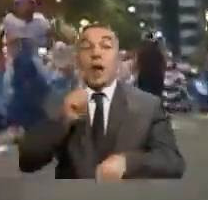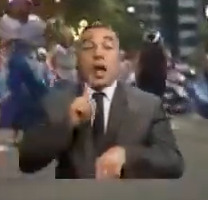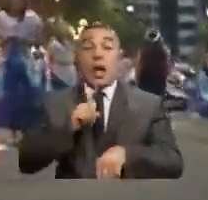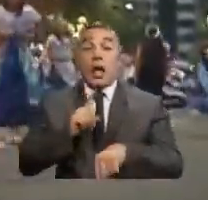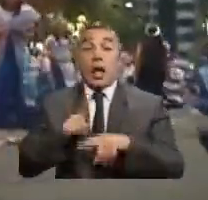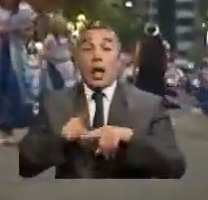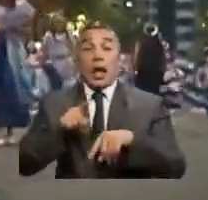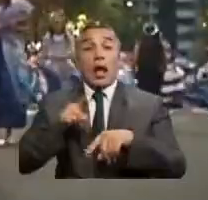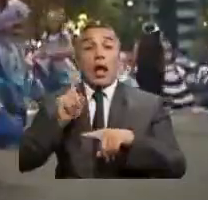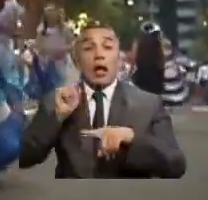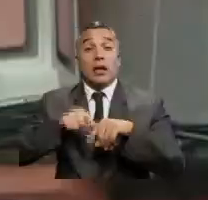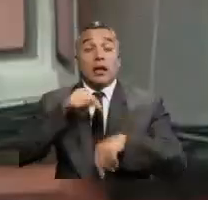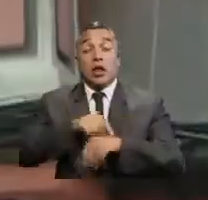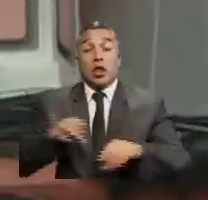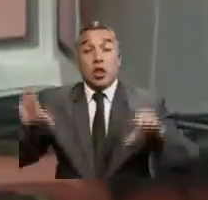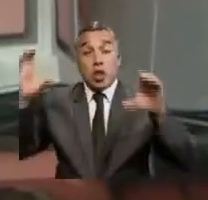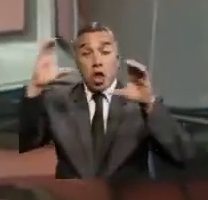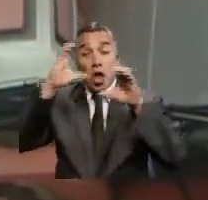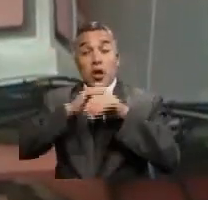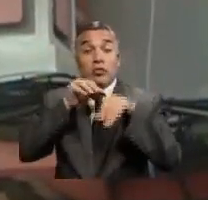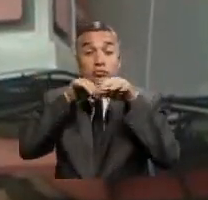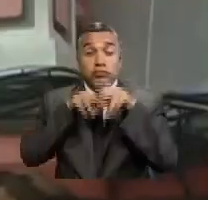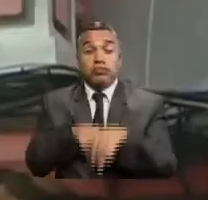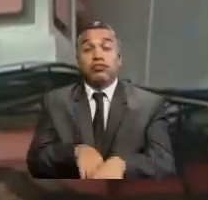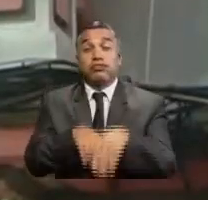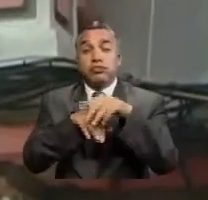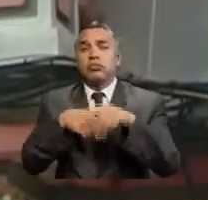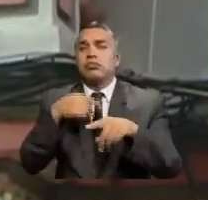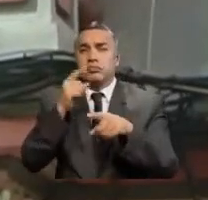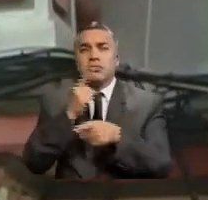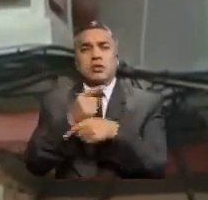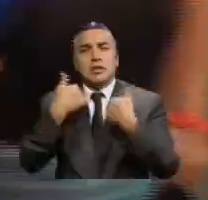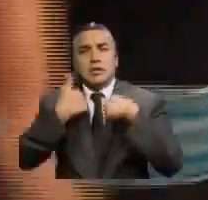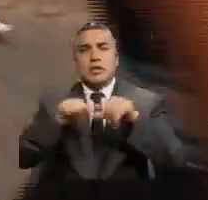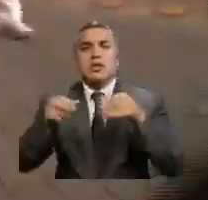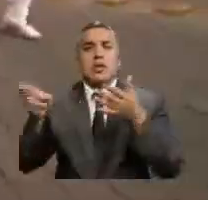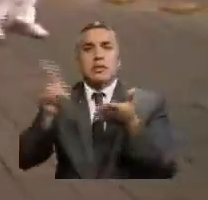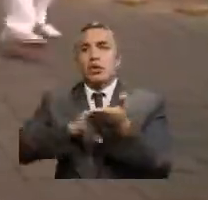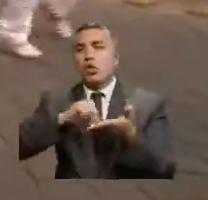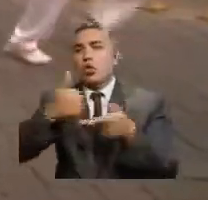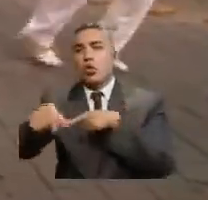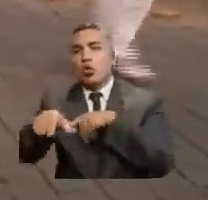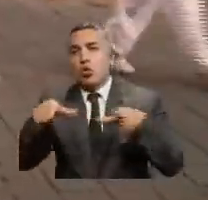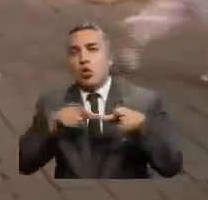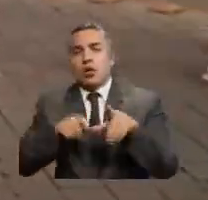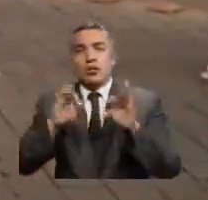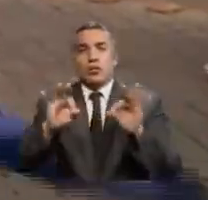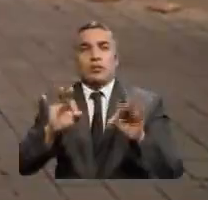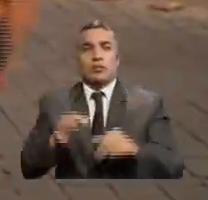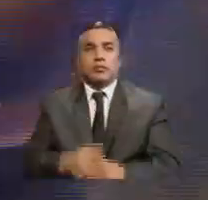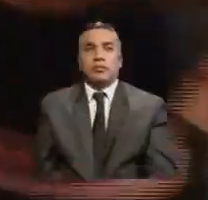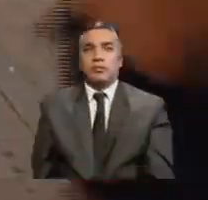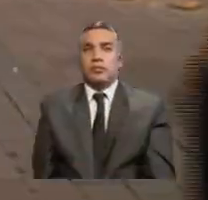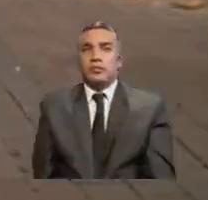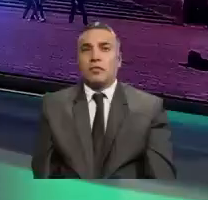de la noche y eventos similares se realizaron en distintos puntos de la capital. Juan Pablo Ruiz, TC Televisión.